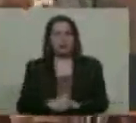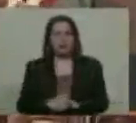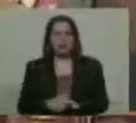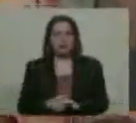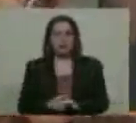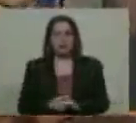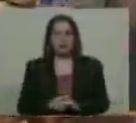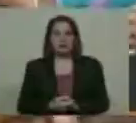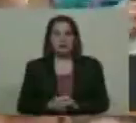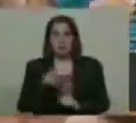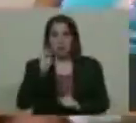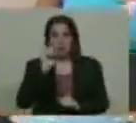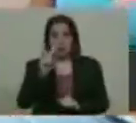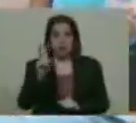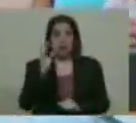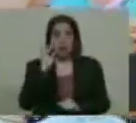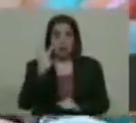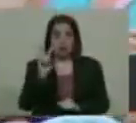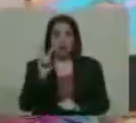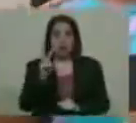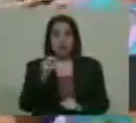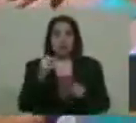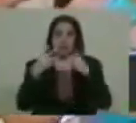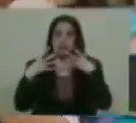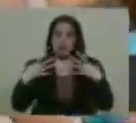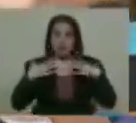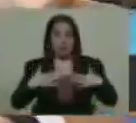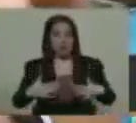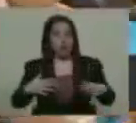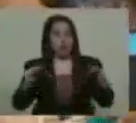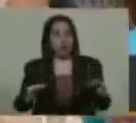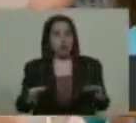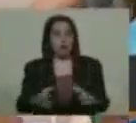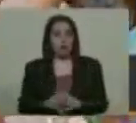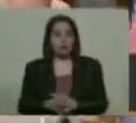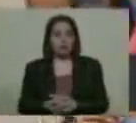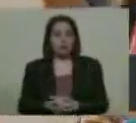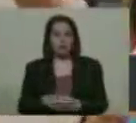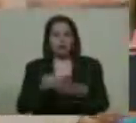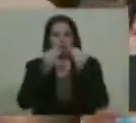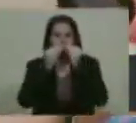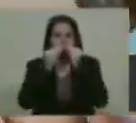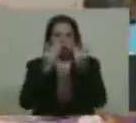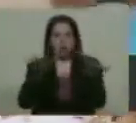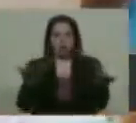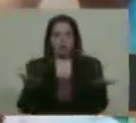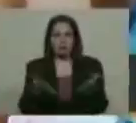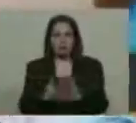¡Qué bellas se ven con ese uniforme! Un beso para todas ustedes.